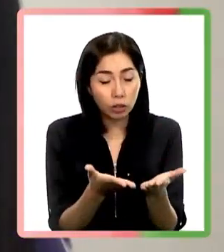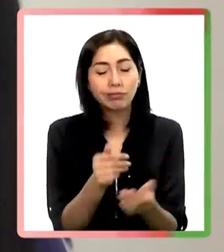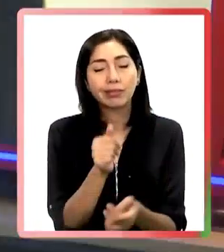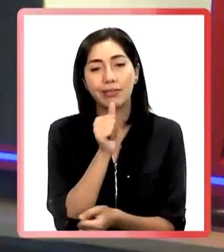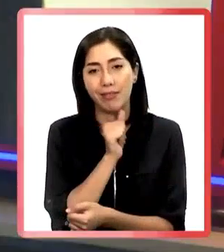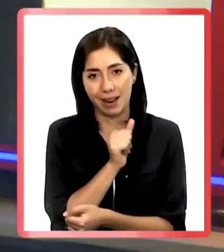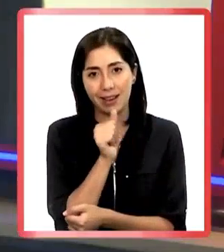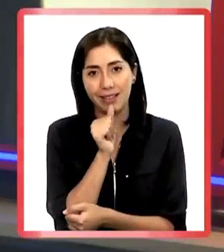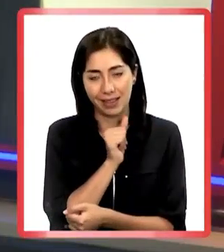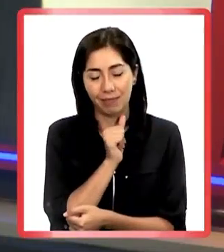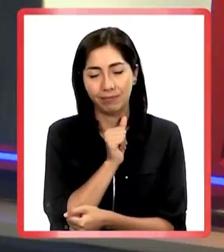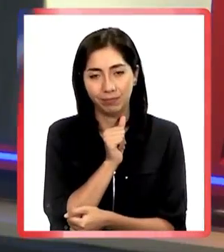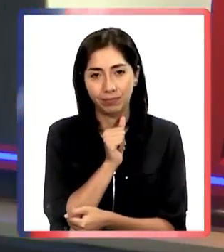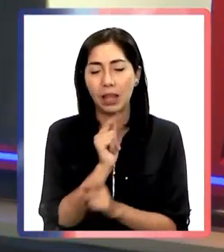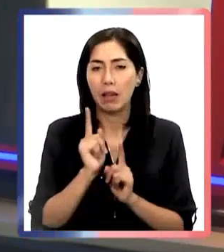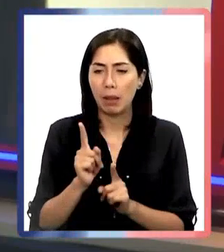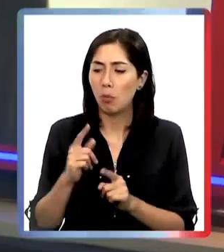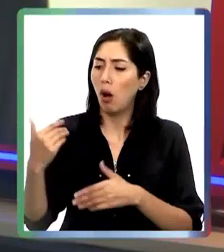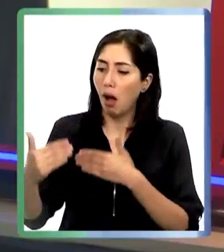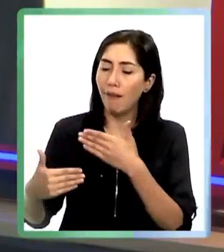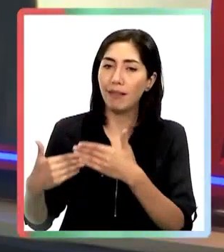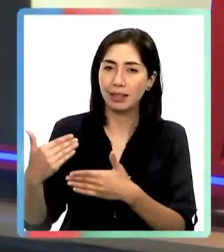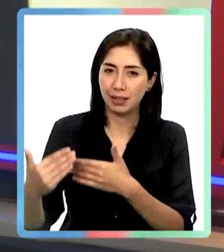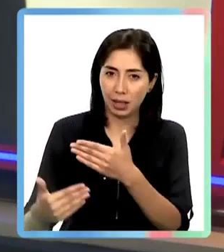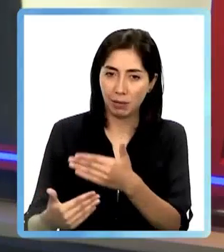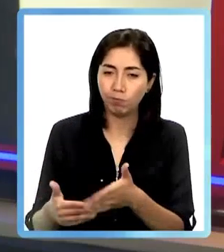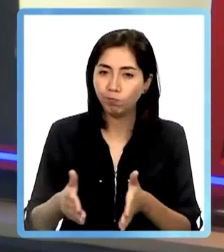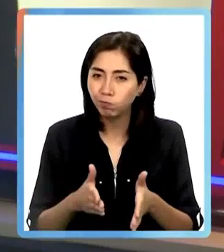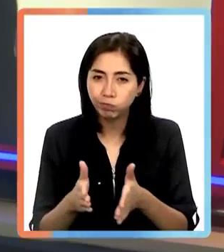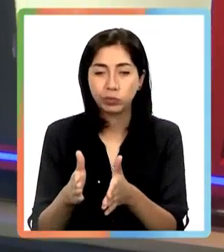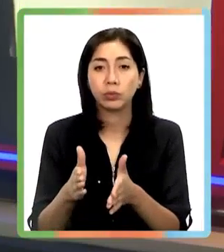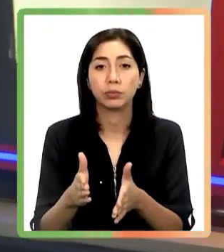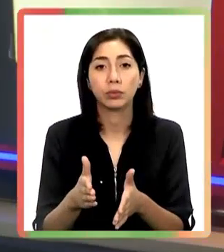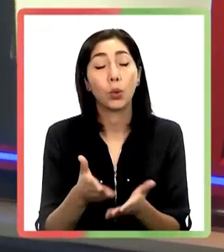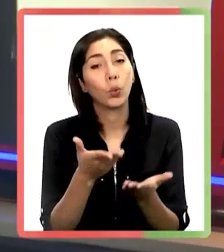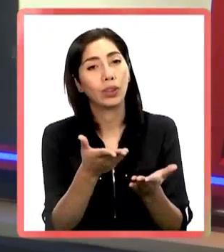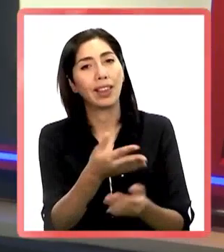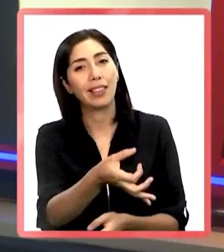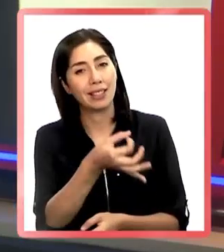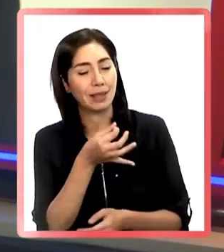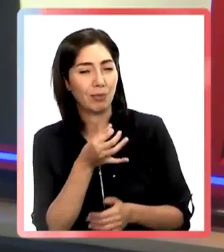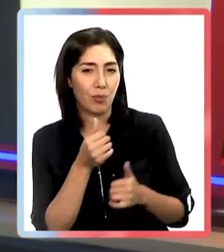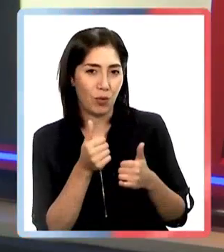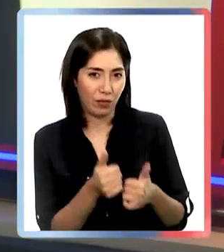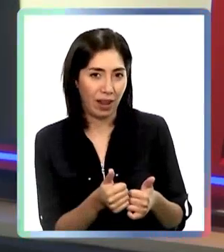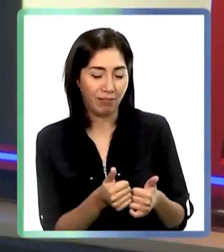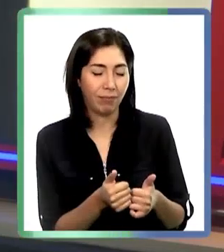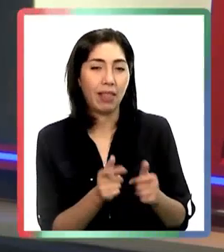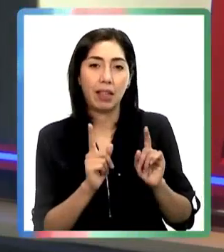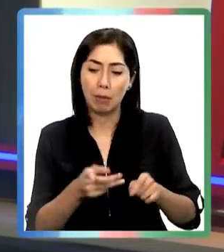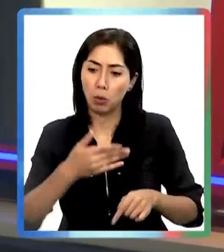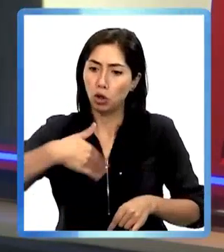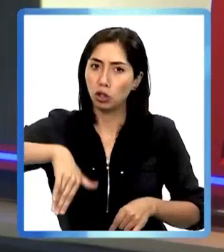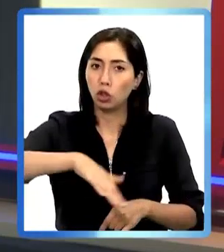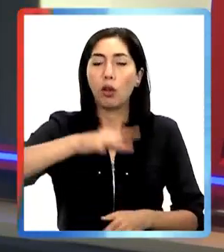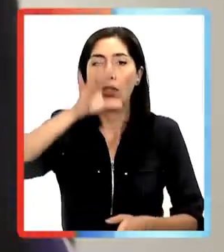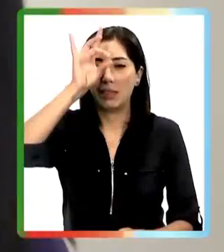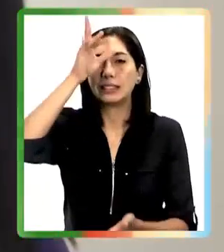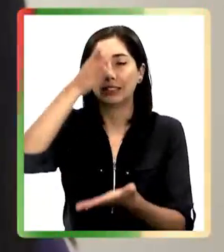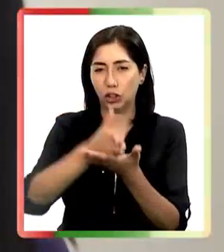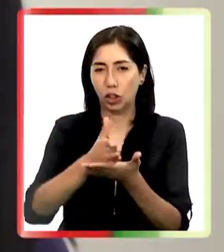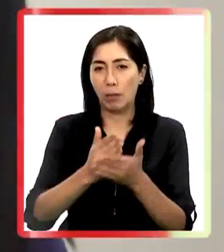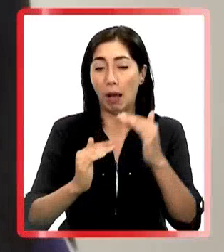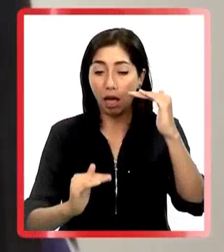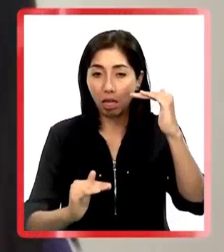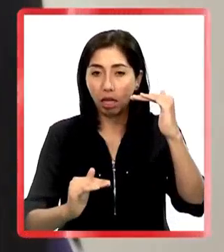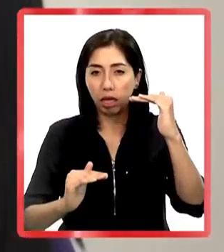que nos faltan y en eso tenemos que avanzar y caminar. Y usted lo dice muy bien, tenemos que tomar ciertas decisiones para ir